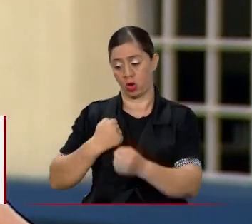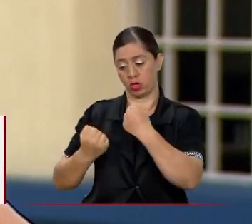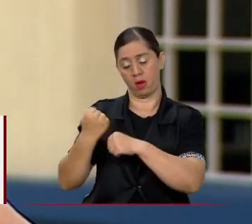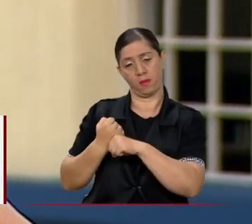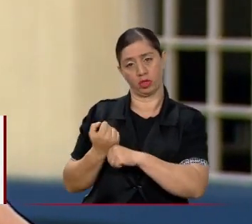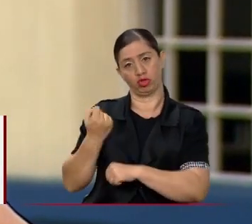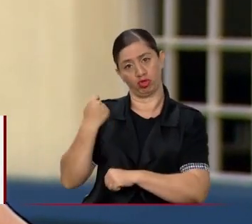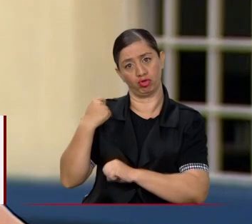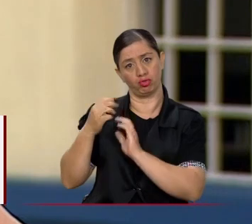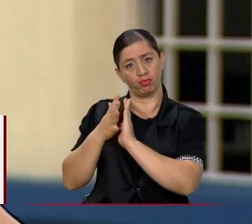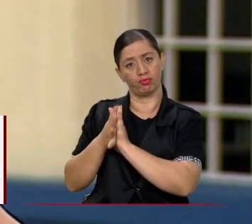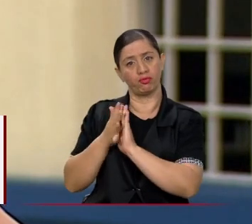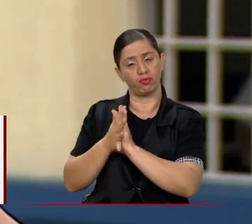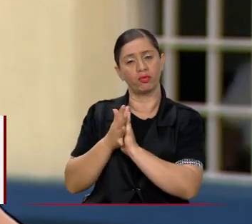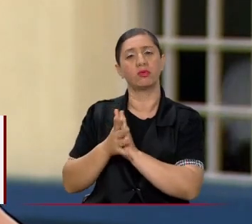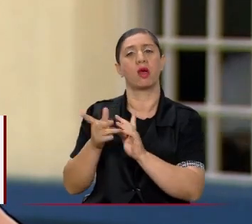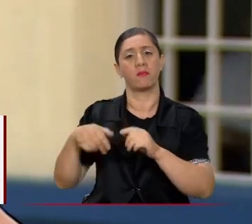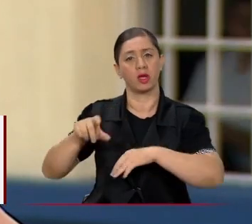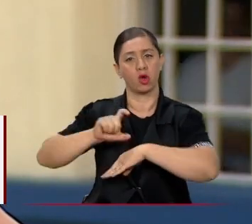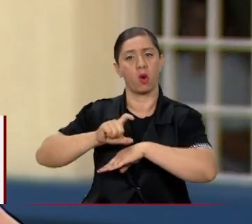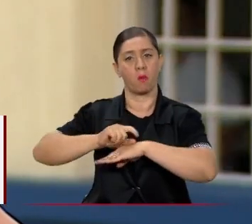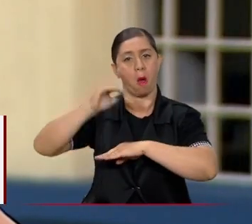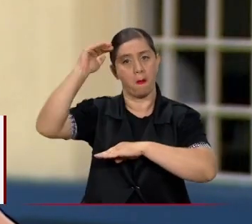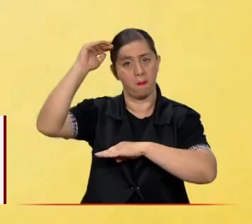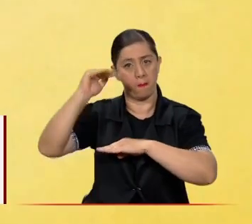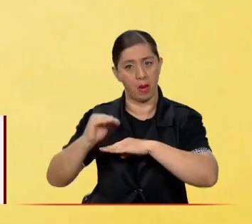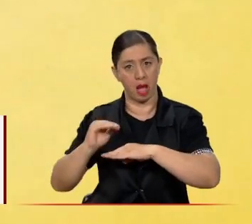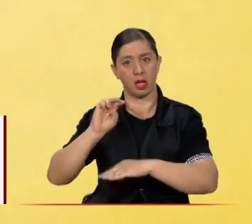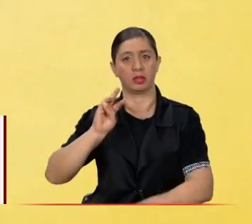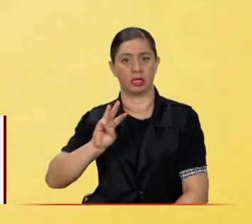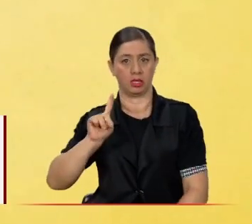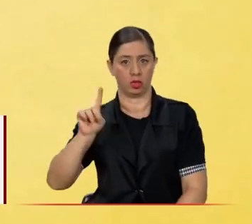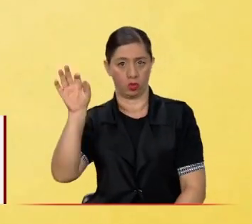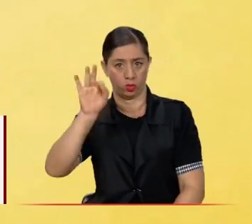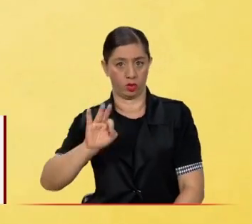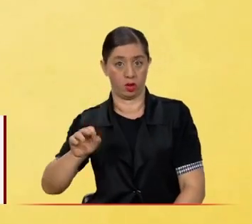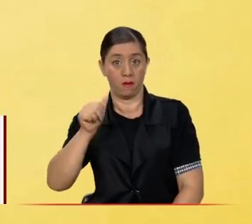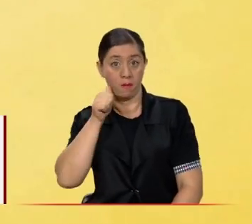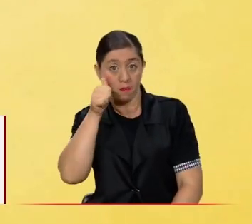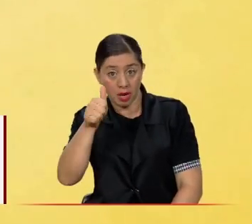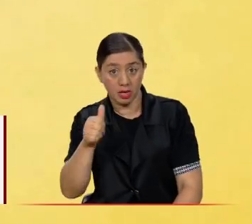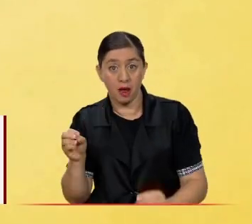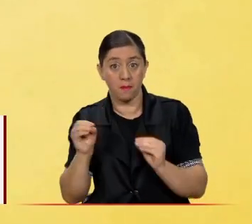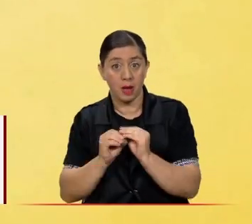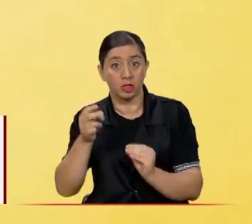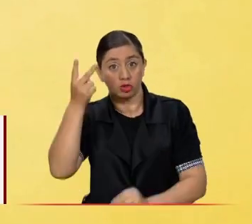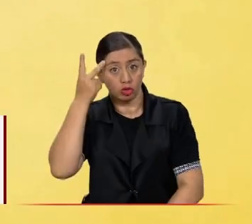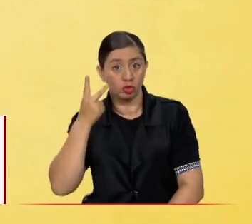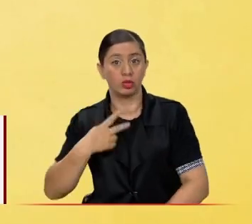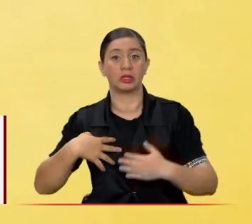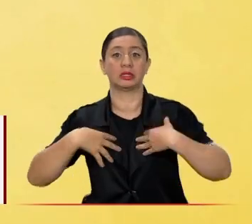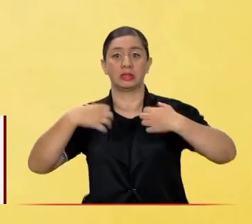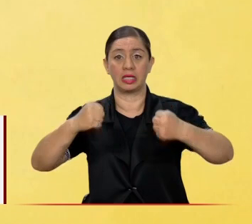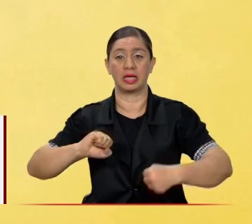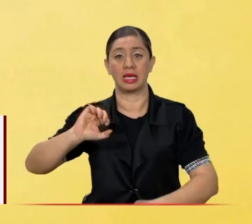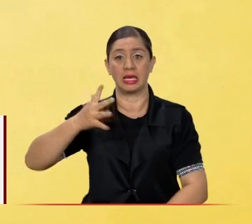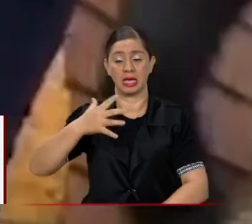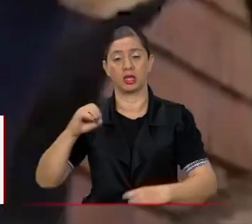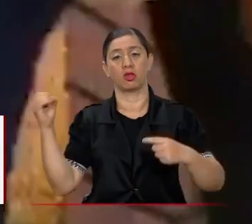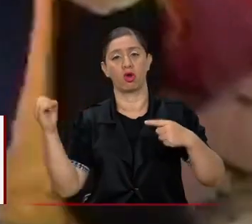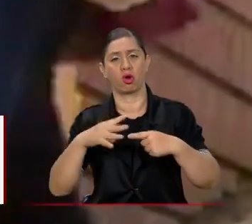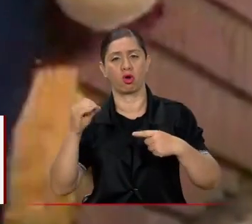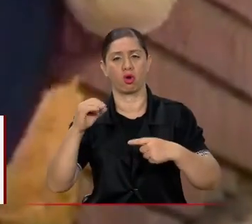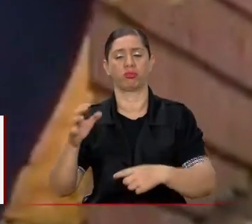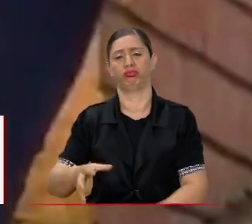dato más reciente que tenemos también en escolares, logramos bajarlo al 31%. Mañana y durante 2 días, Cali será sede del 5º Congreso de Obesidad,